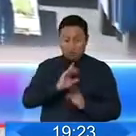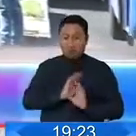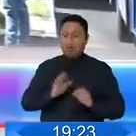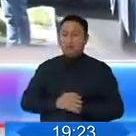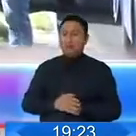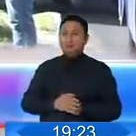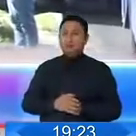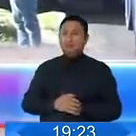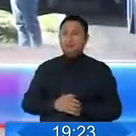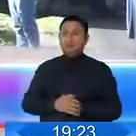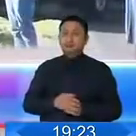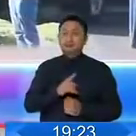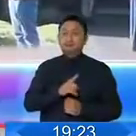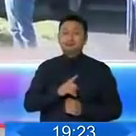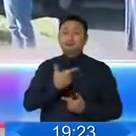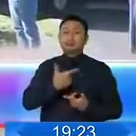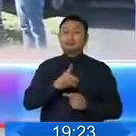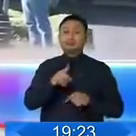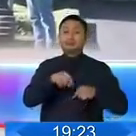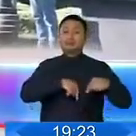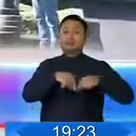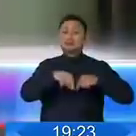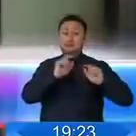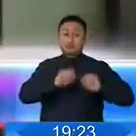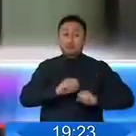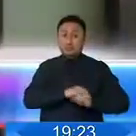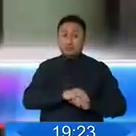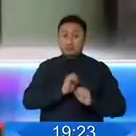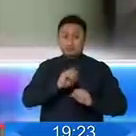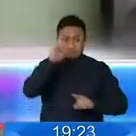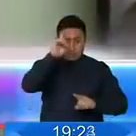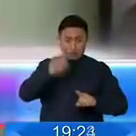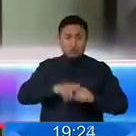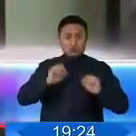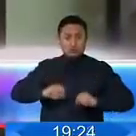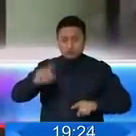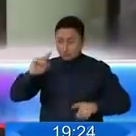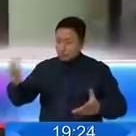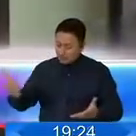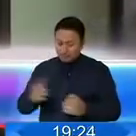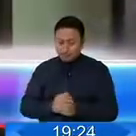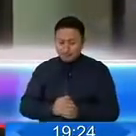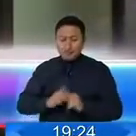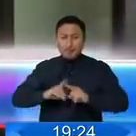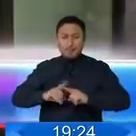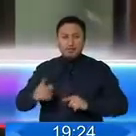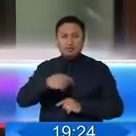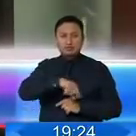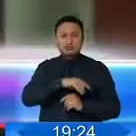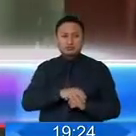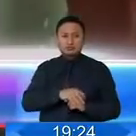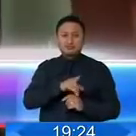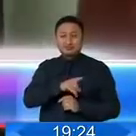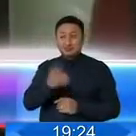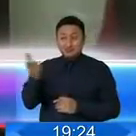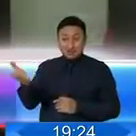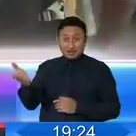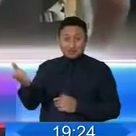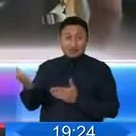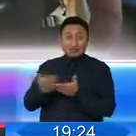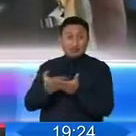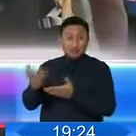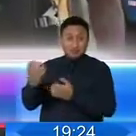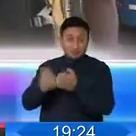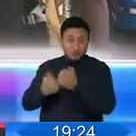que desde los transportistas urbanos se ha tenido toda la predisposición para llegar a consensos. Sin embargo, aseguran que con acciones como esta se